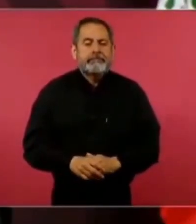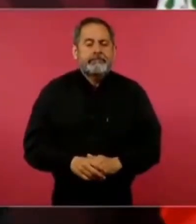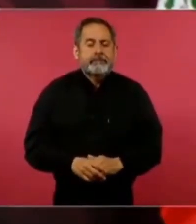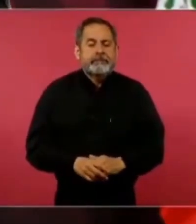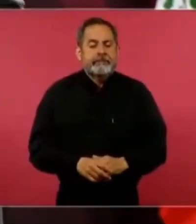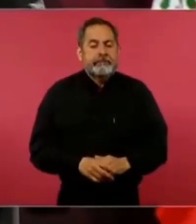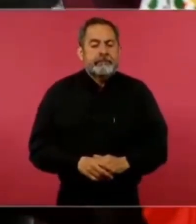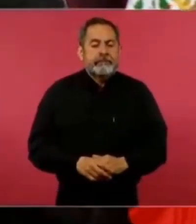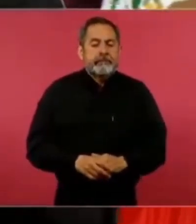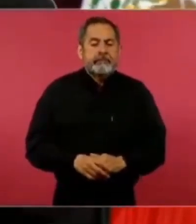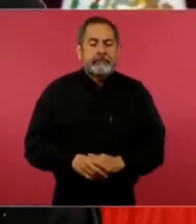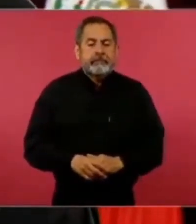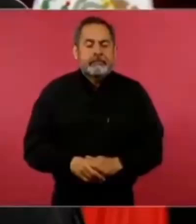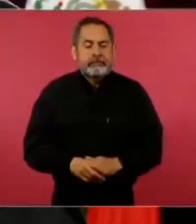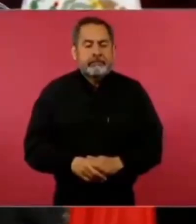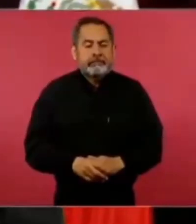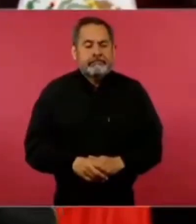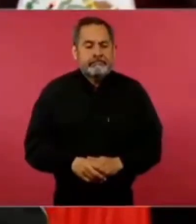cuando dice, ¿no?